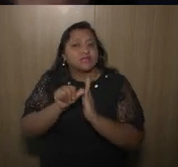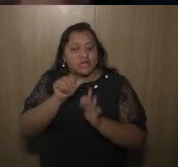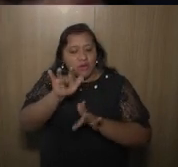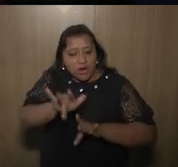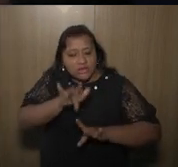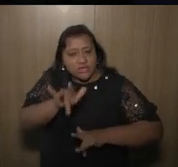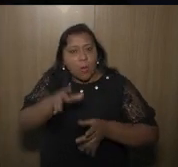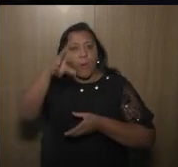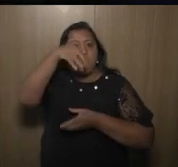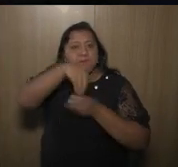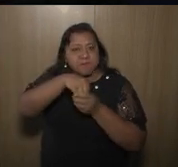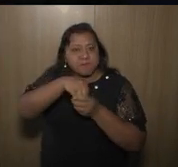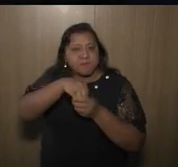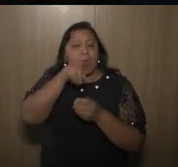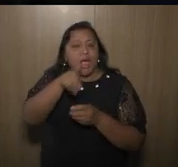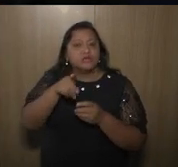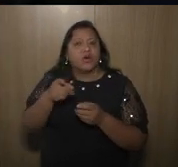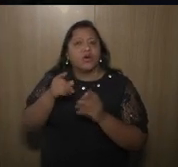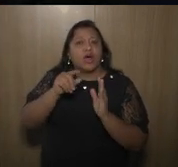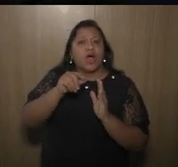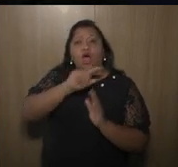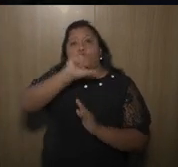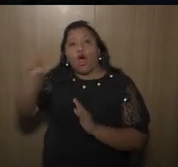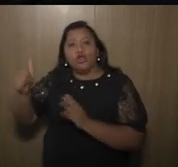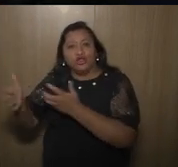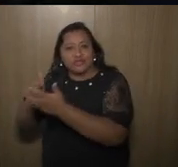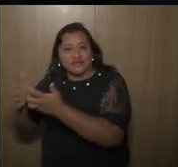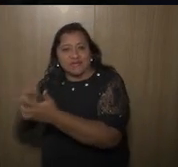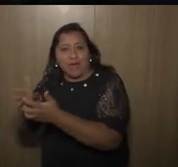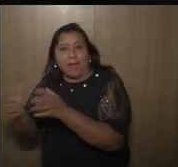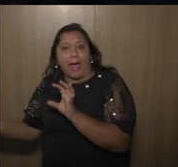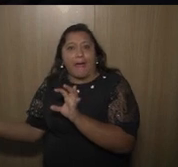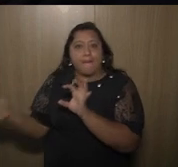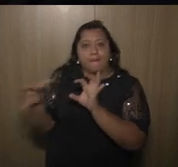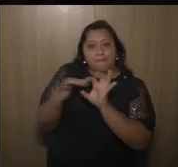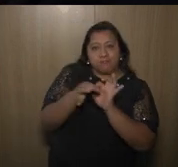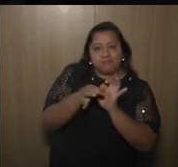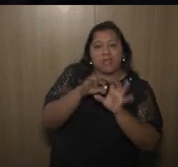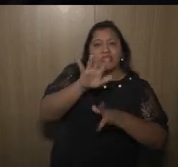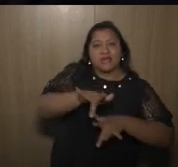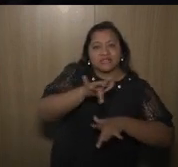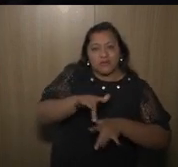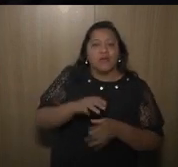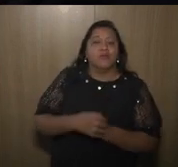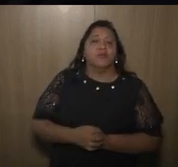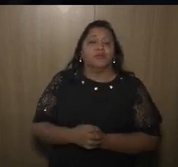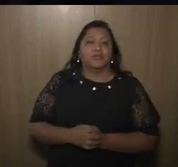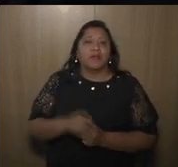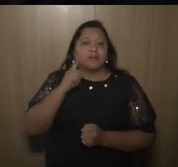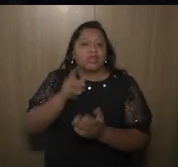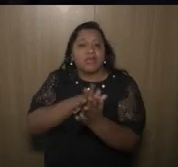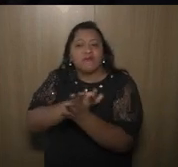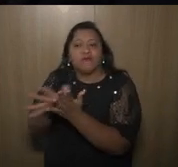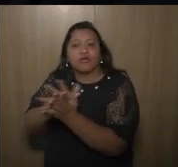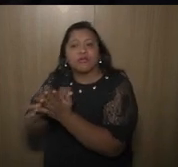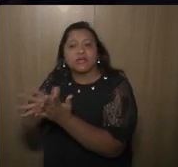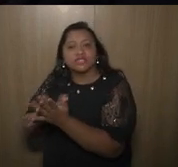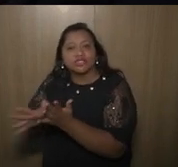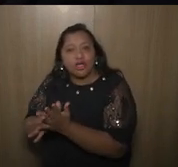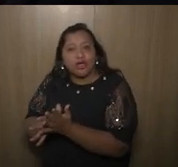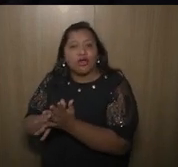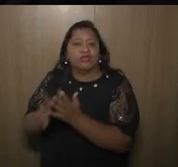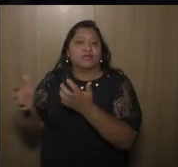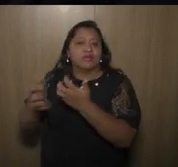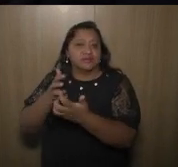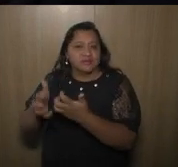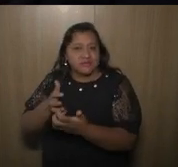plataforma SACES va a interoperar con nuestro sistema de gestión de documento electrónico de archivo y vamos a poder tener toda la información en un solo sistema y